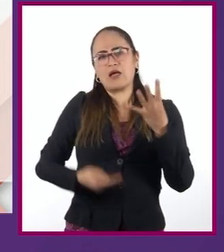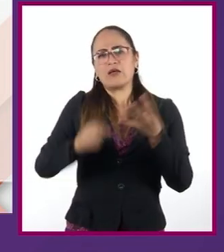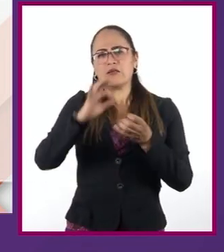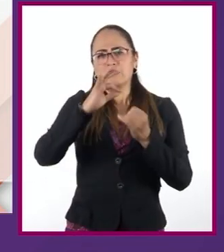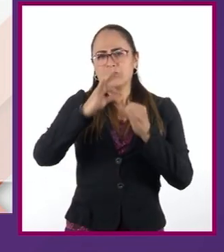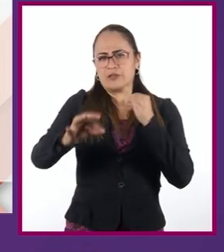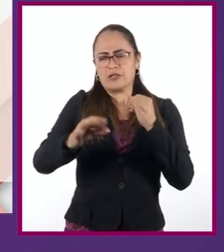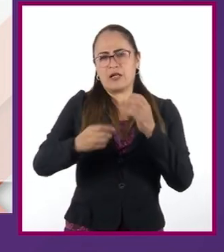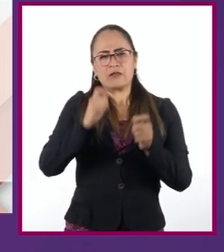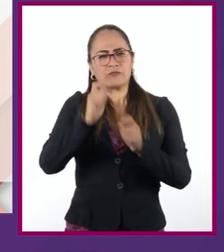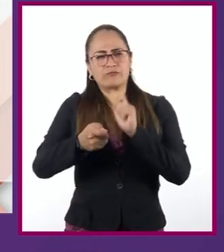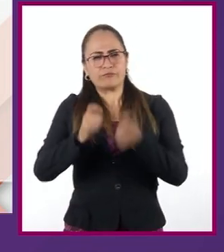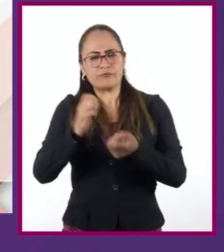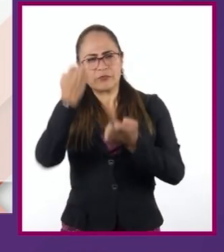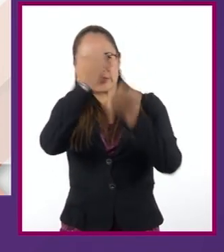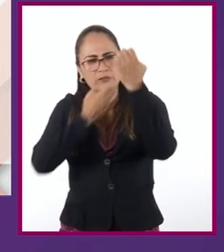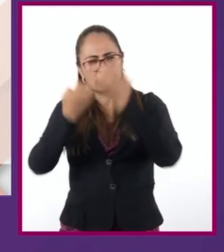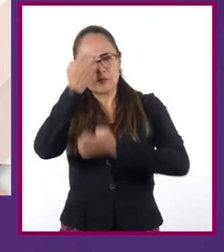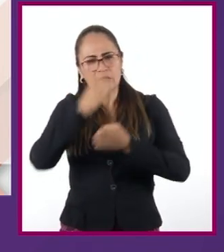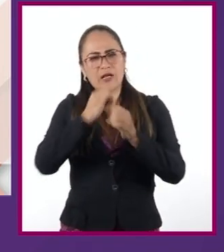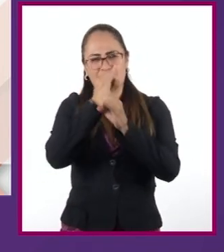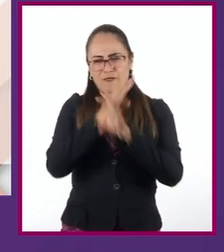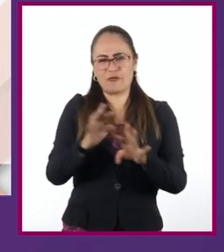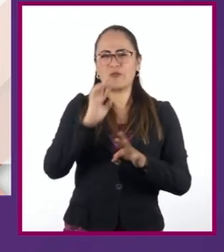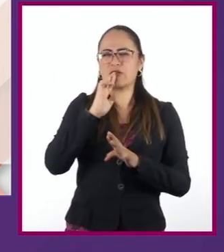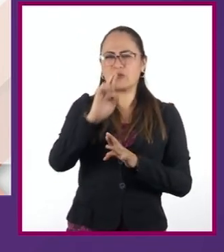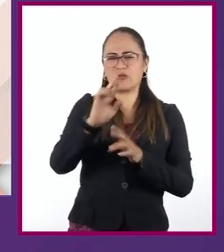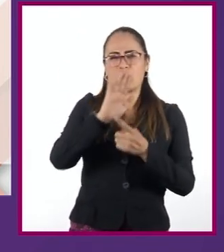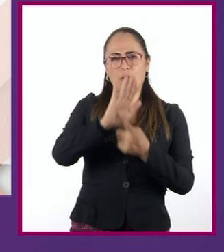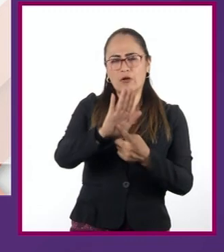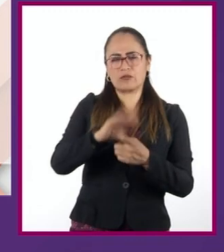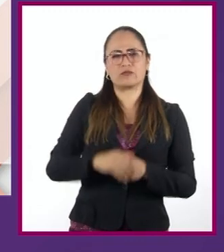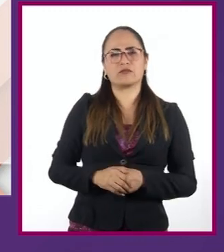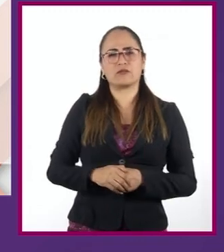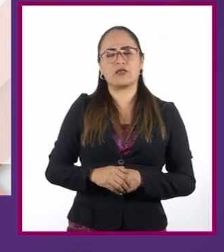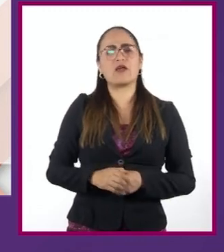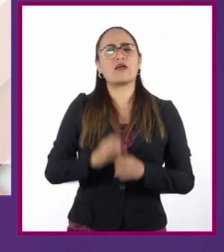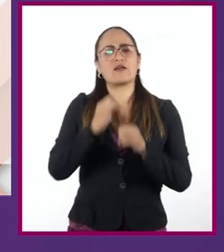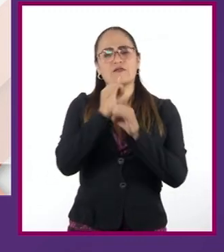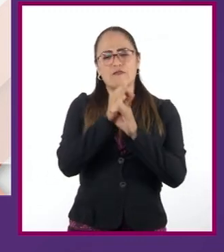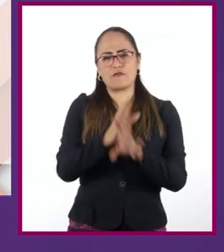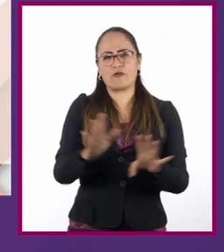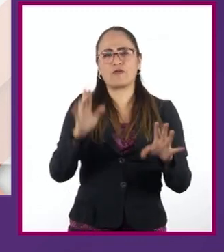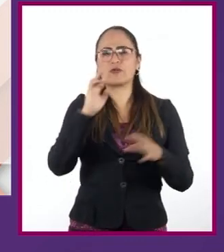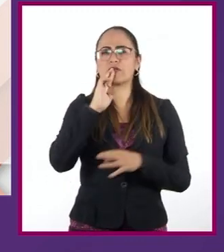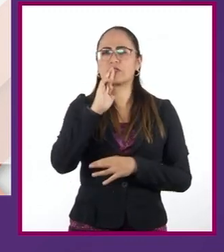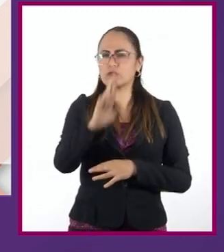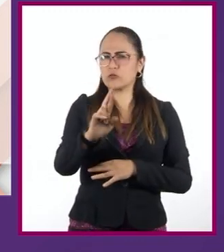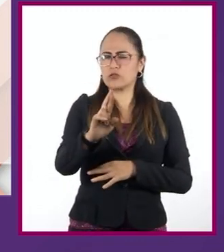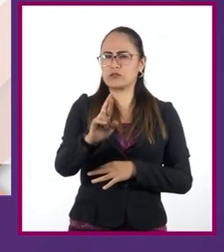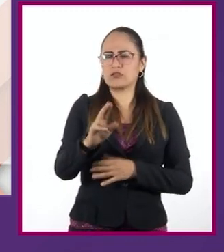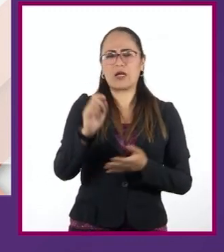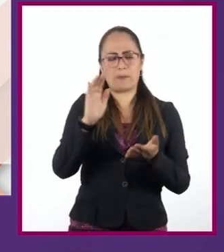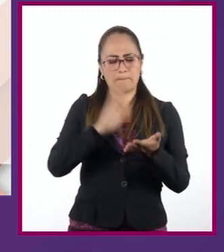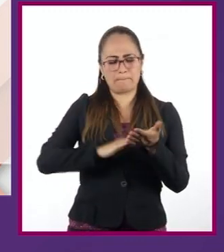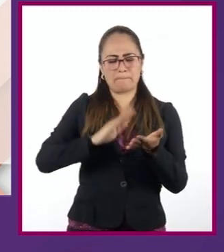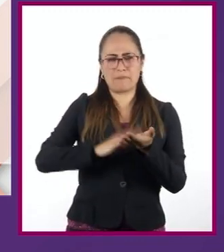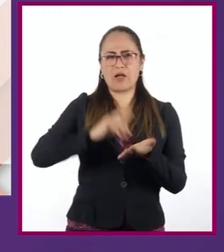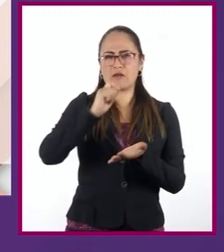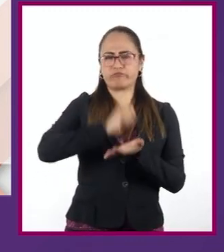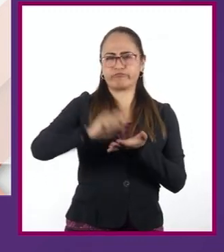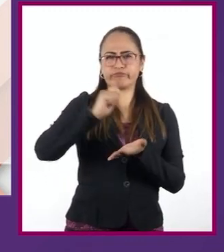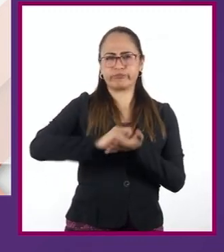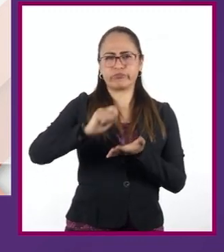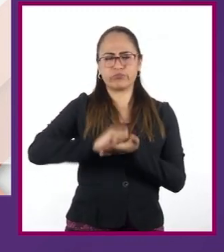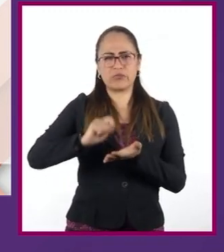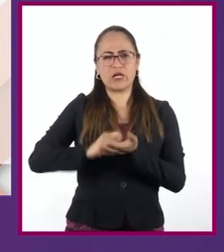se elabora un informe de resultados. Un informe de resultados es un documento que se elabora para dar a conocer